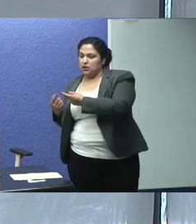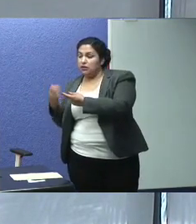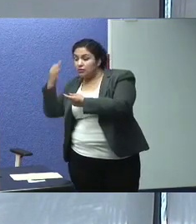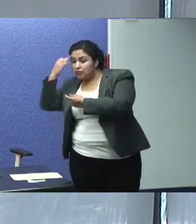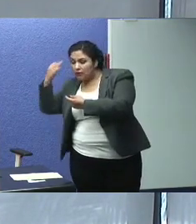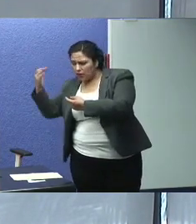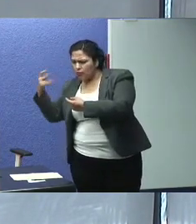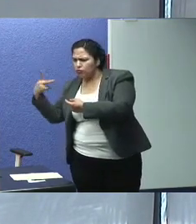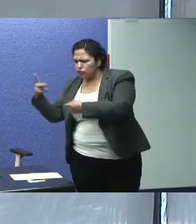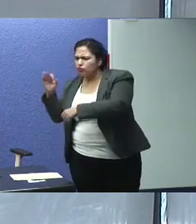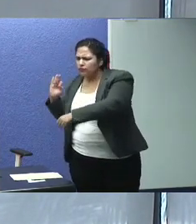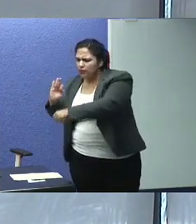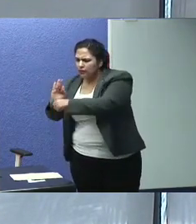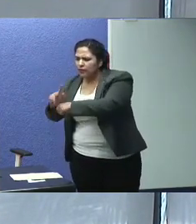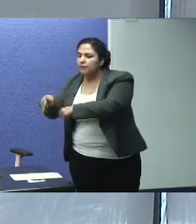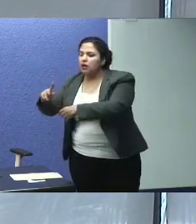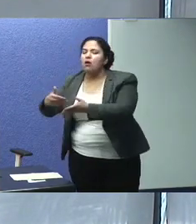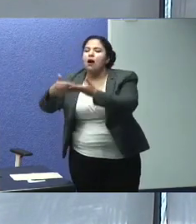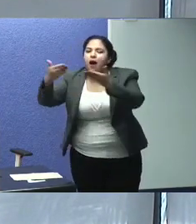Entonces parece que